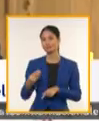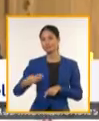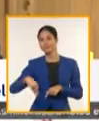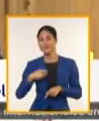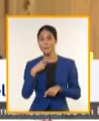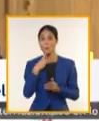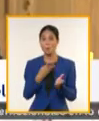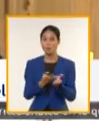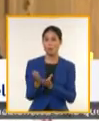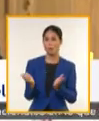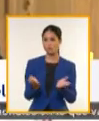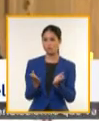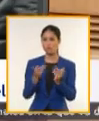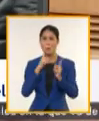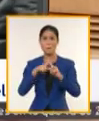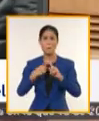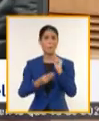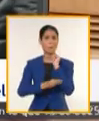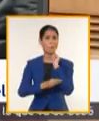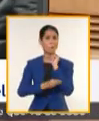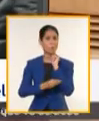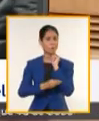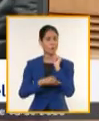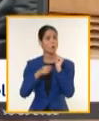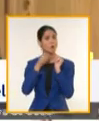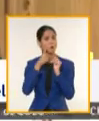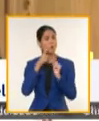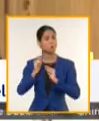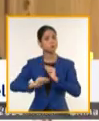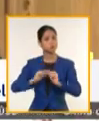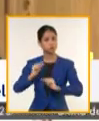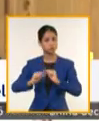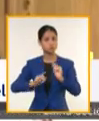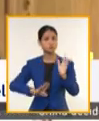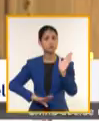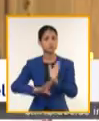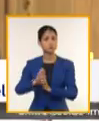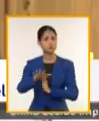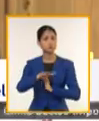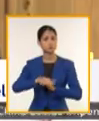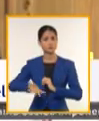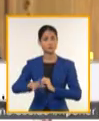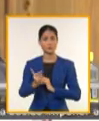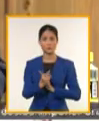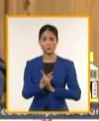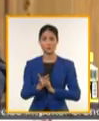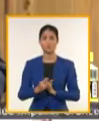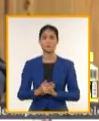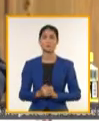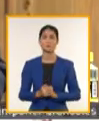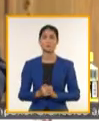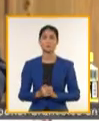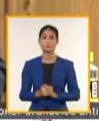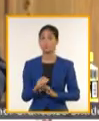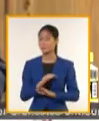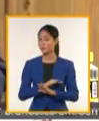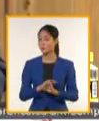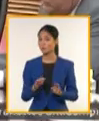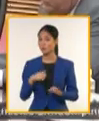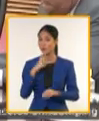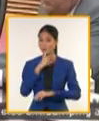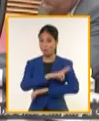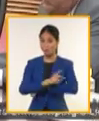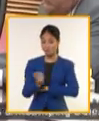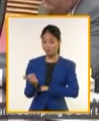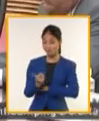elevar las relaciones bilaterales a un nivel superior y aportar más beneficios a ambos pueblos. Instó a ambas partes a implementar de